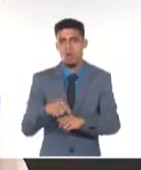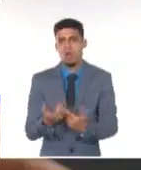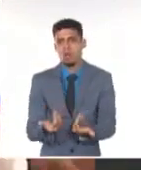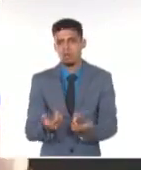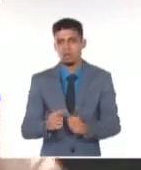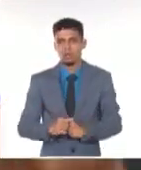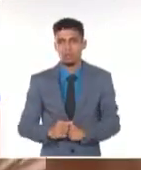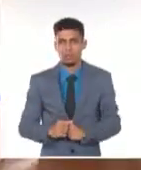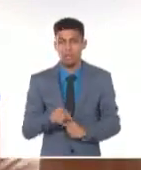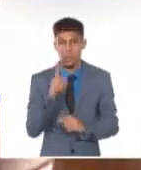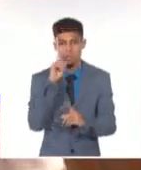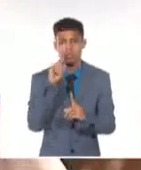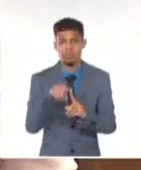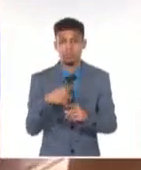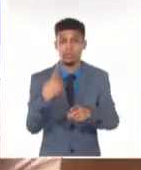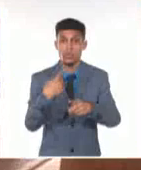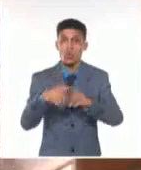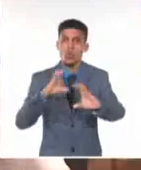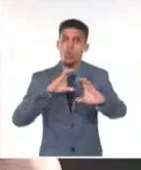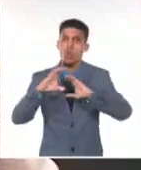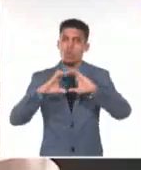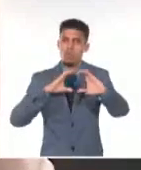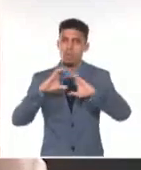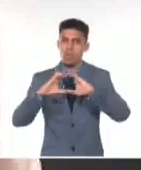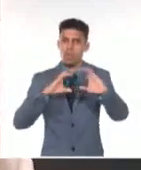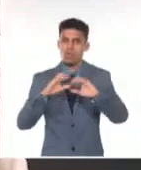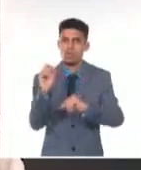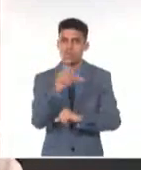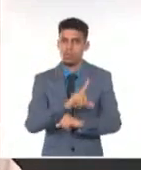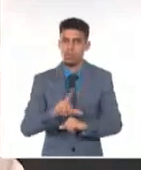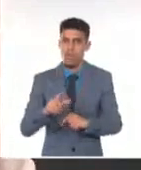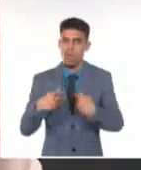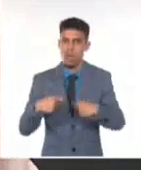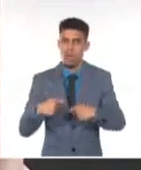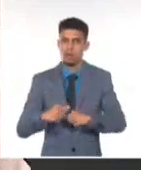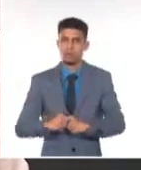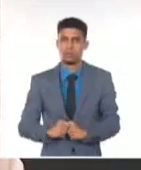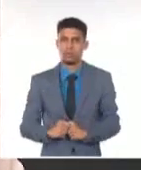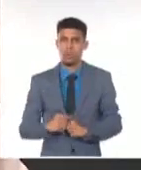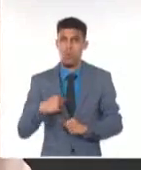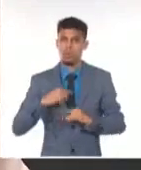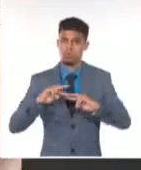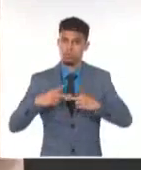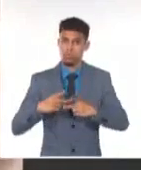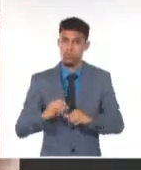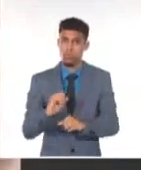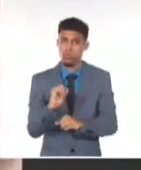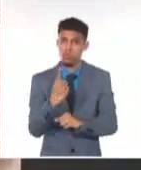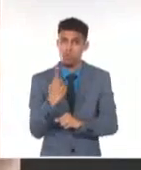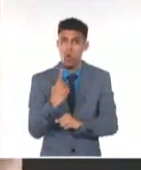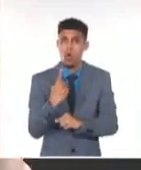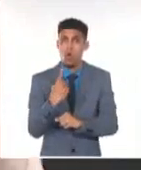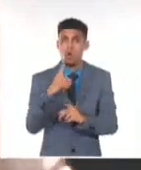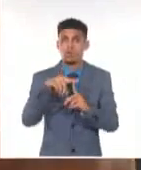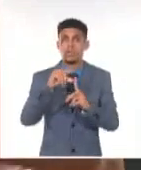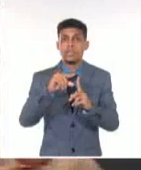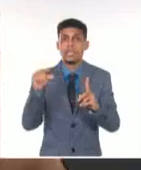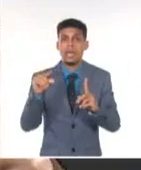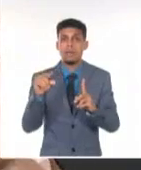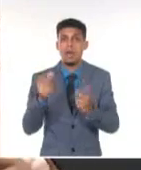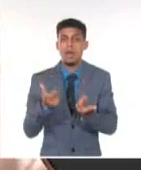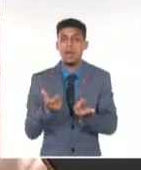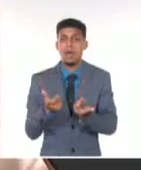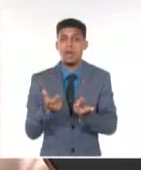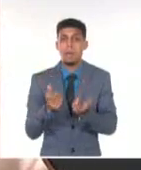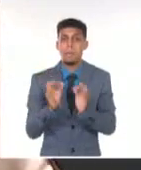Ese es uno. Y lo otro es la comunicación social. Reitero, no es solamente el tema mediático, es desde